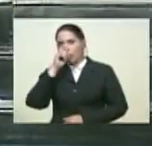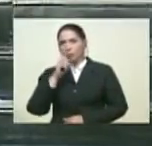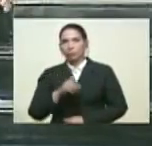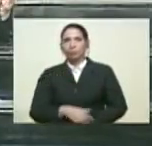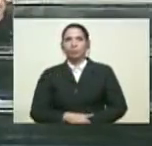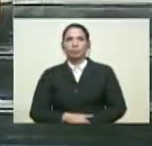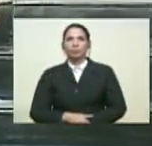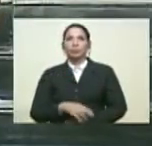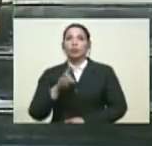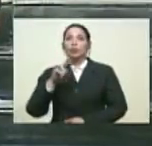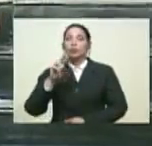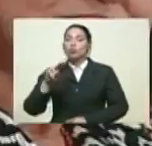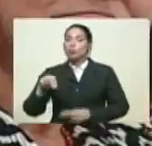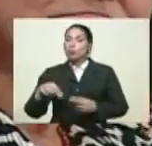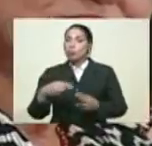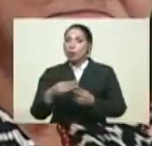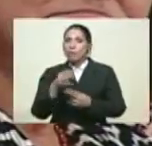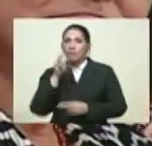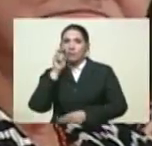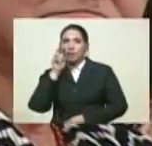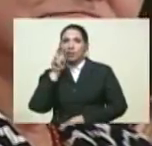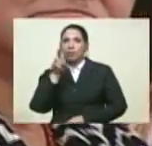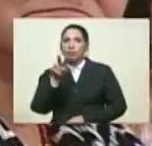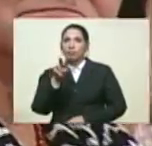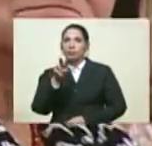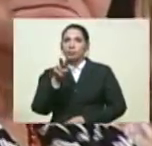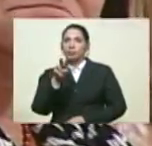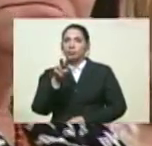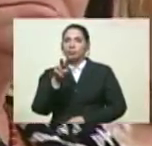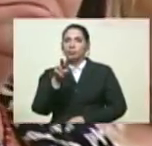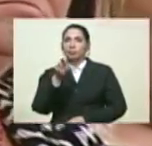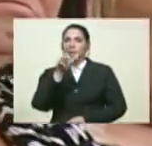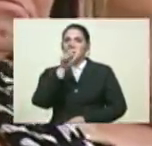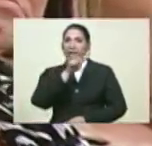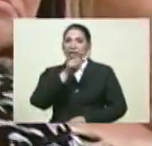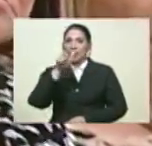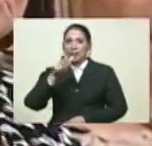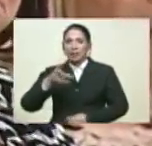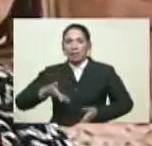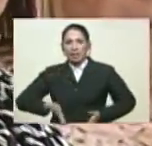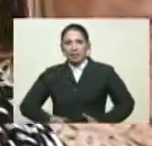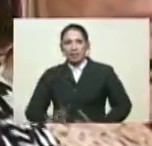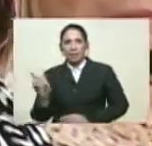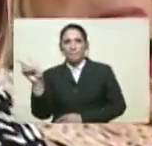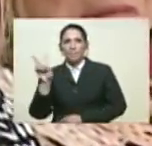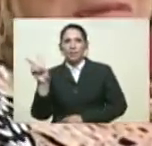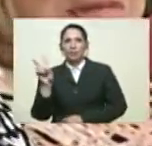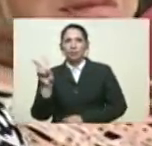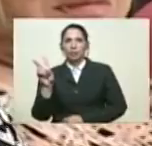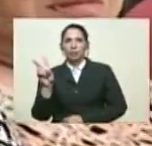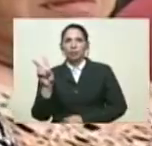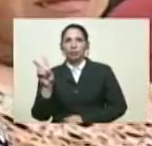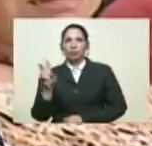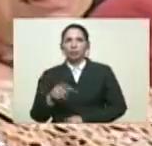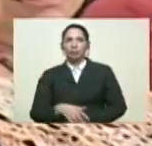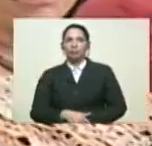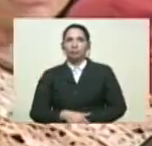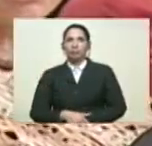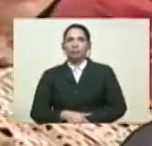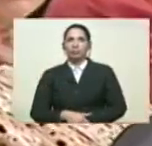Nunca antes se había visto a gente nacida en Venezuela que desde posiciones